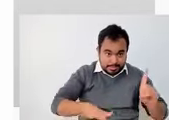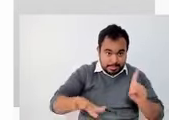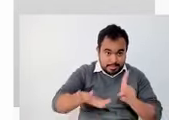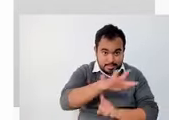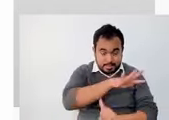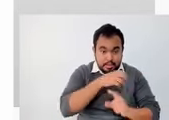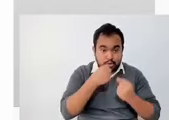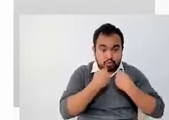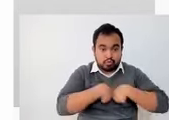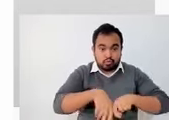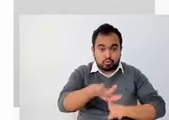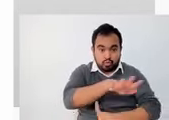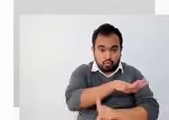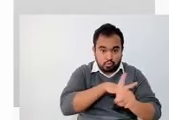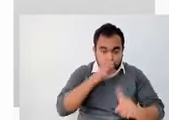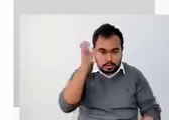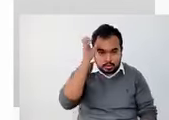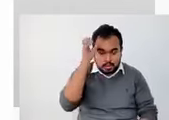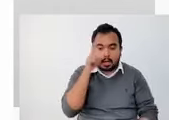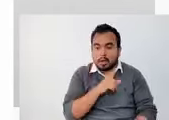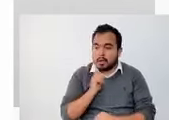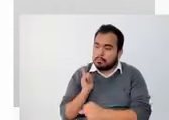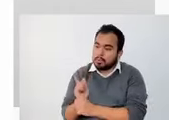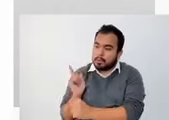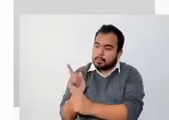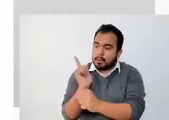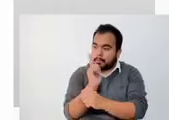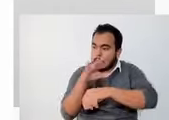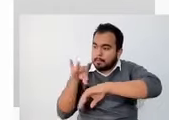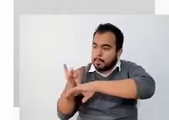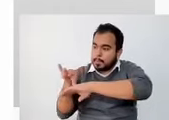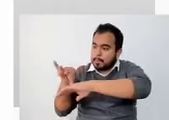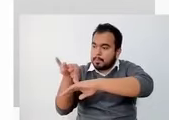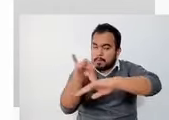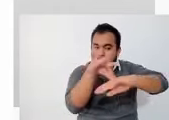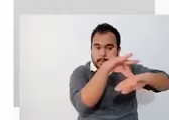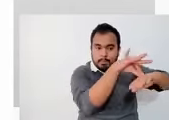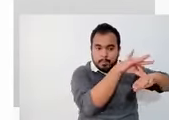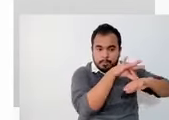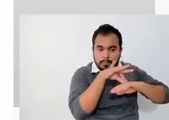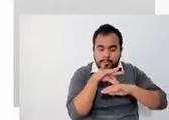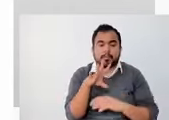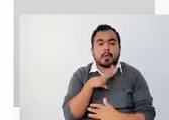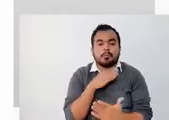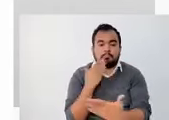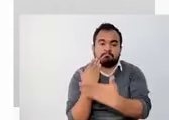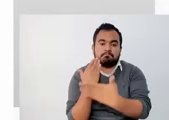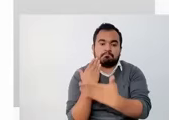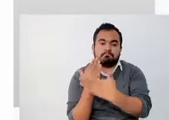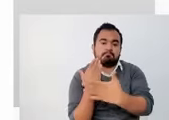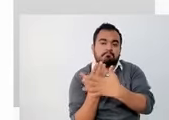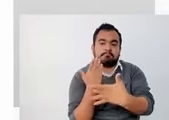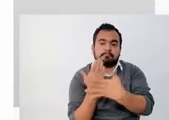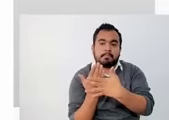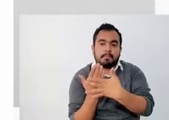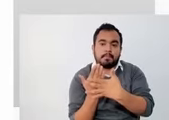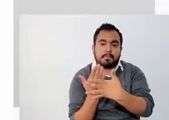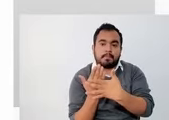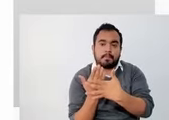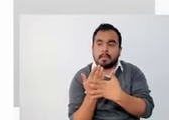empíricas. Producen, por lo menos, hipótesis que son falsables, conforme a la comparación con la